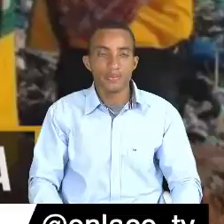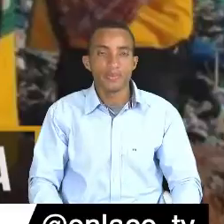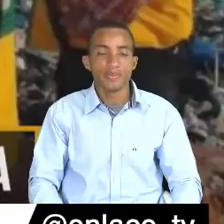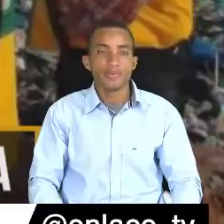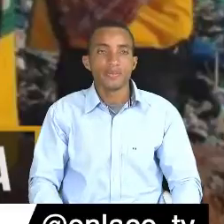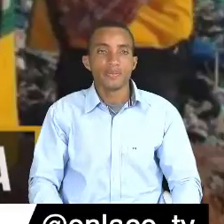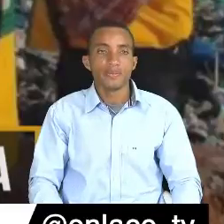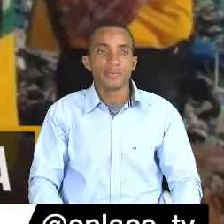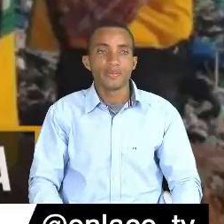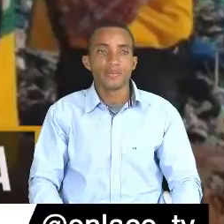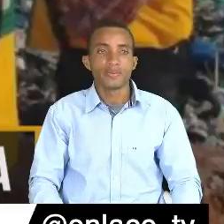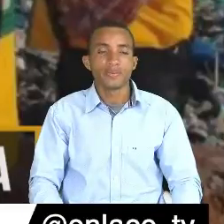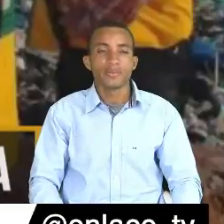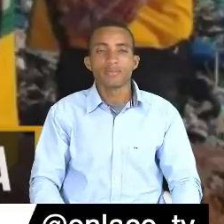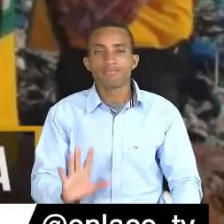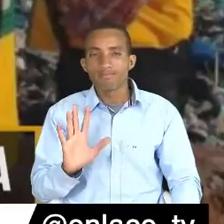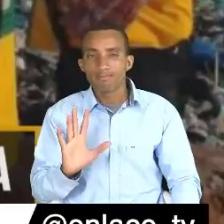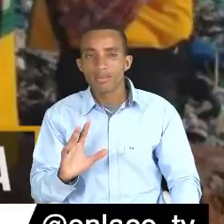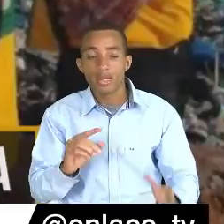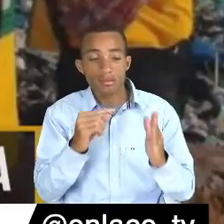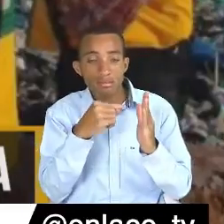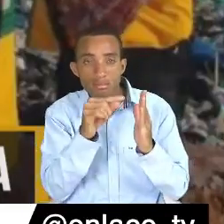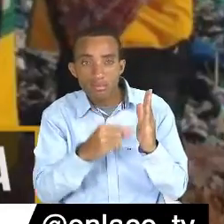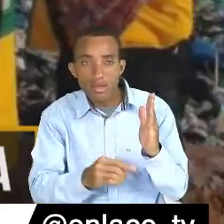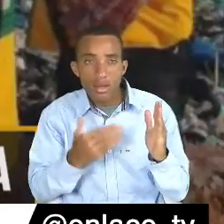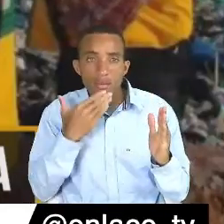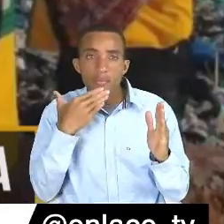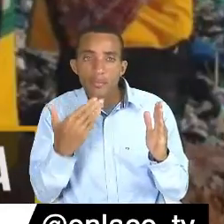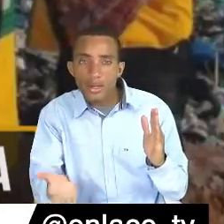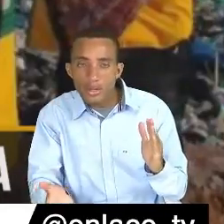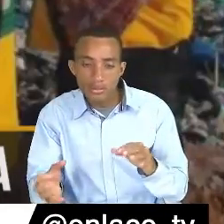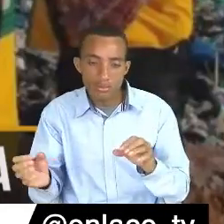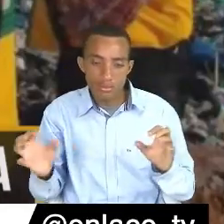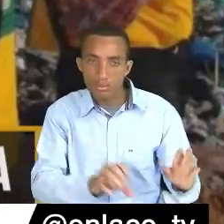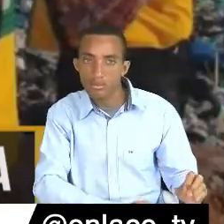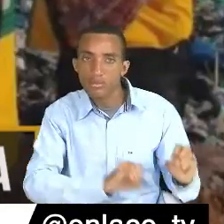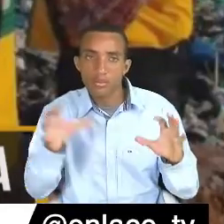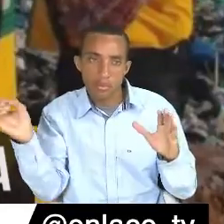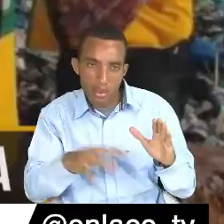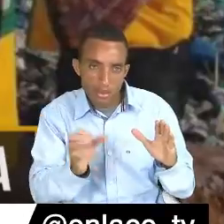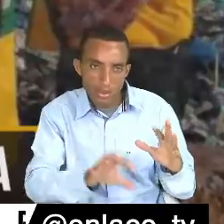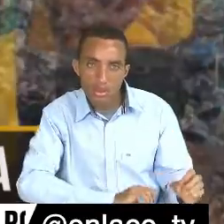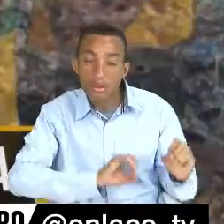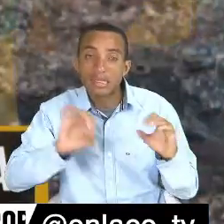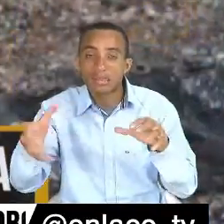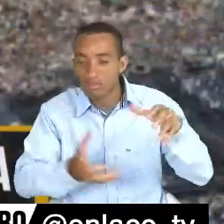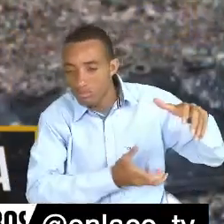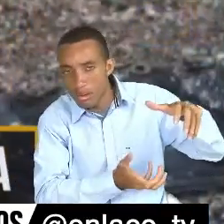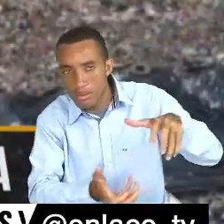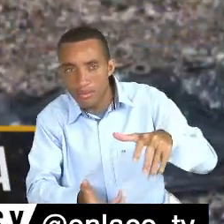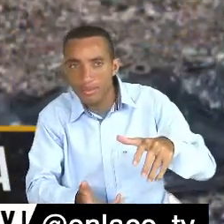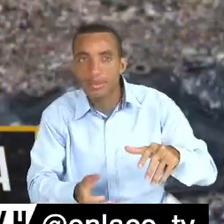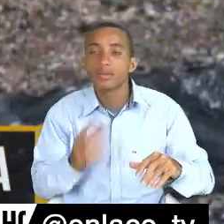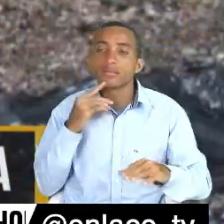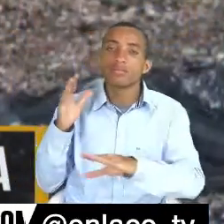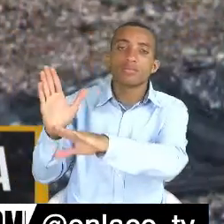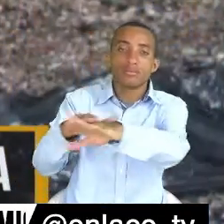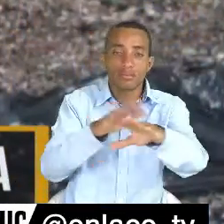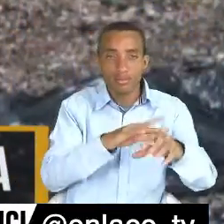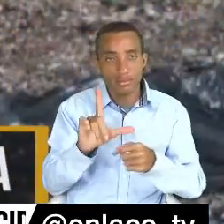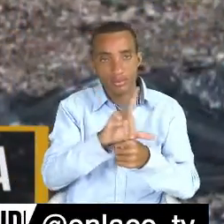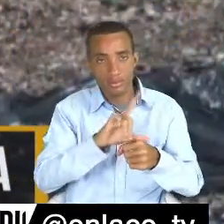Investigan presunta ilegalidad en licencia de relleno sanitario. La Procuraduría General de la Nación hizo un contundente llamado a las autoridades locales y regionales por el